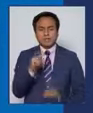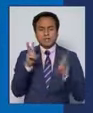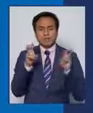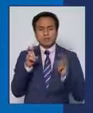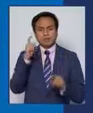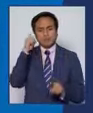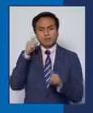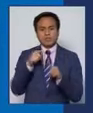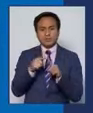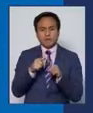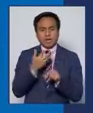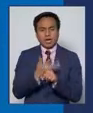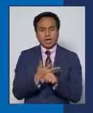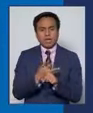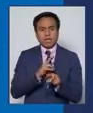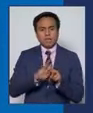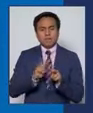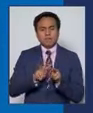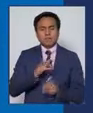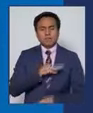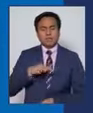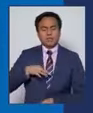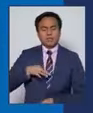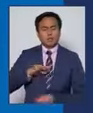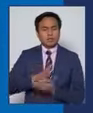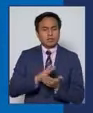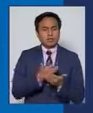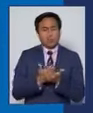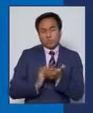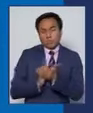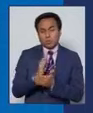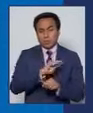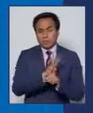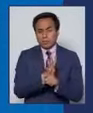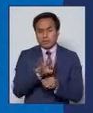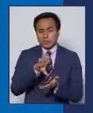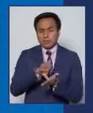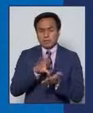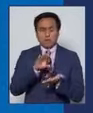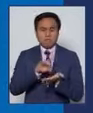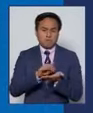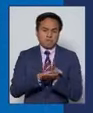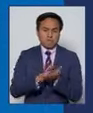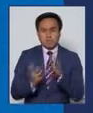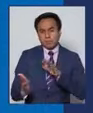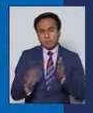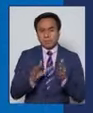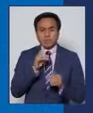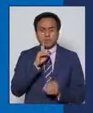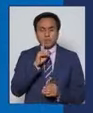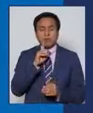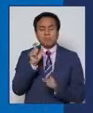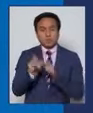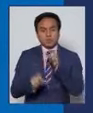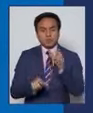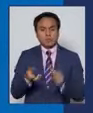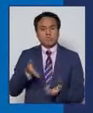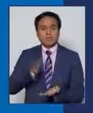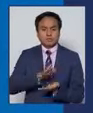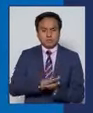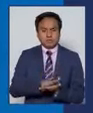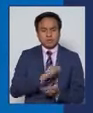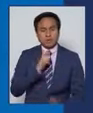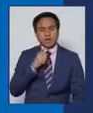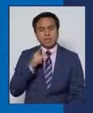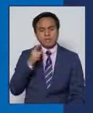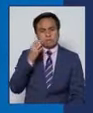de las proyecciones que hacía el MINSAL cuando comenzó la pandemia en el país, que en esta fecha íbamos a tener más o menos esta cantidad de personas fallecidas y